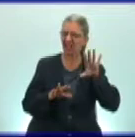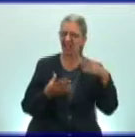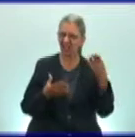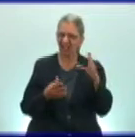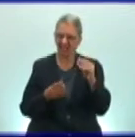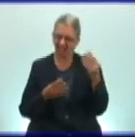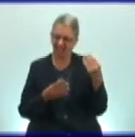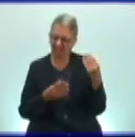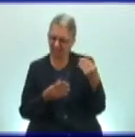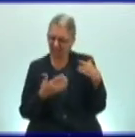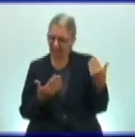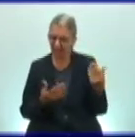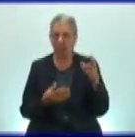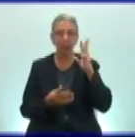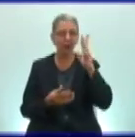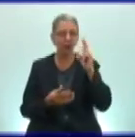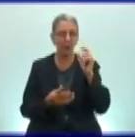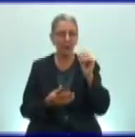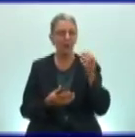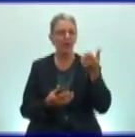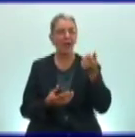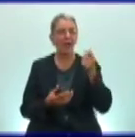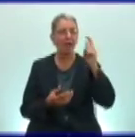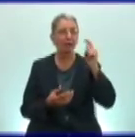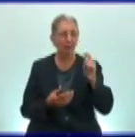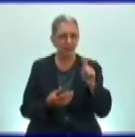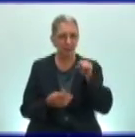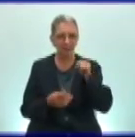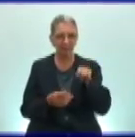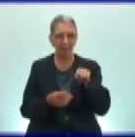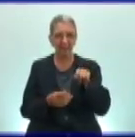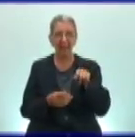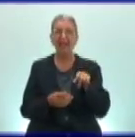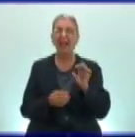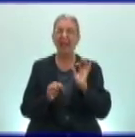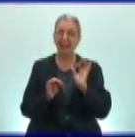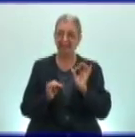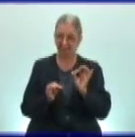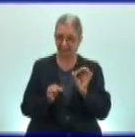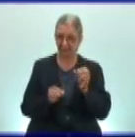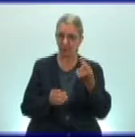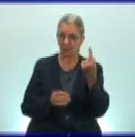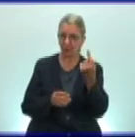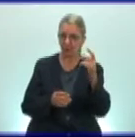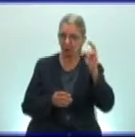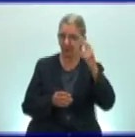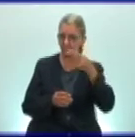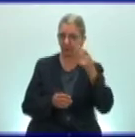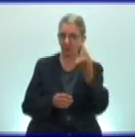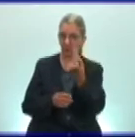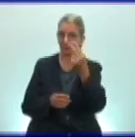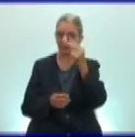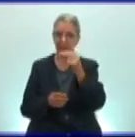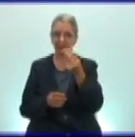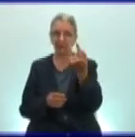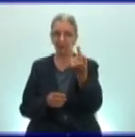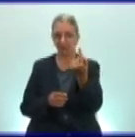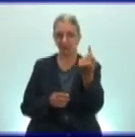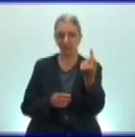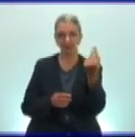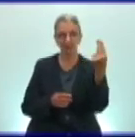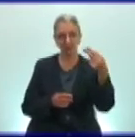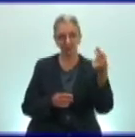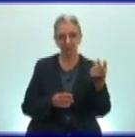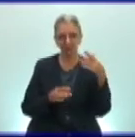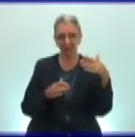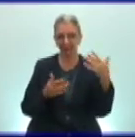el número atómico de este elemento. Por tanto, si tiene un protón, ¿cuál será su número atómico? Estamos